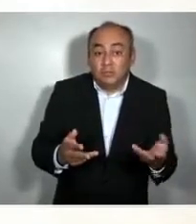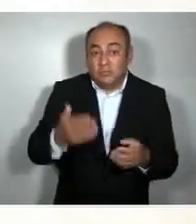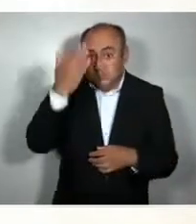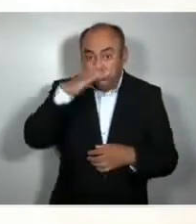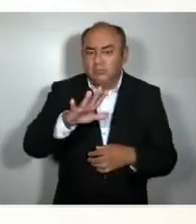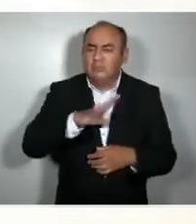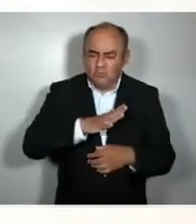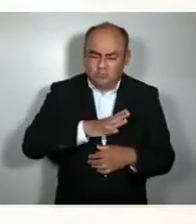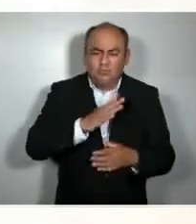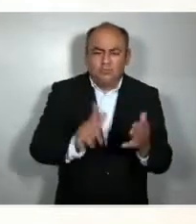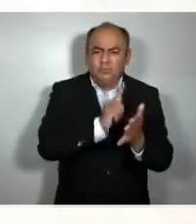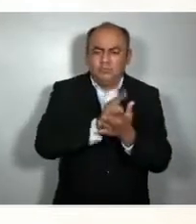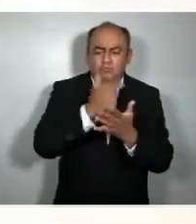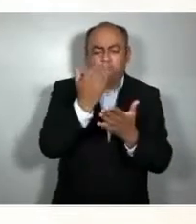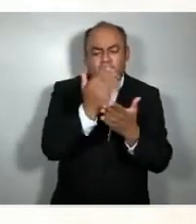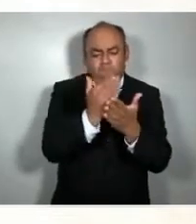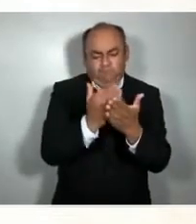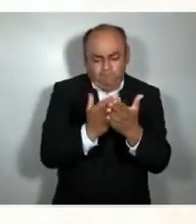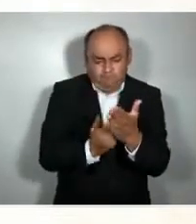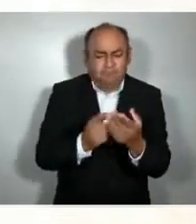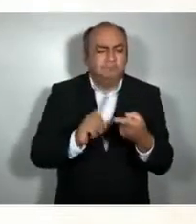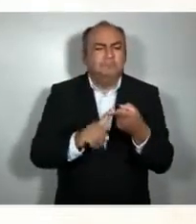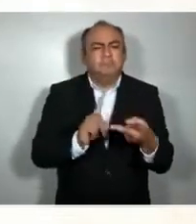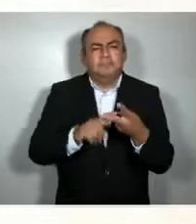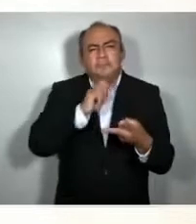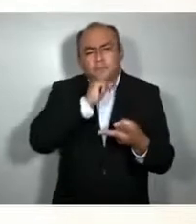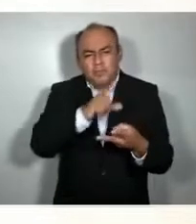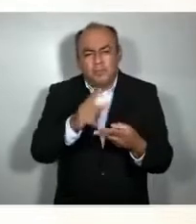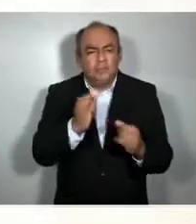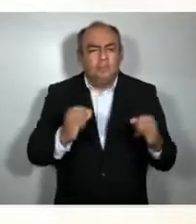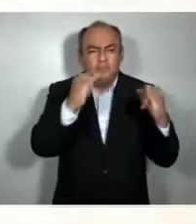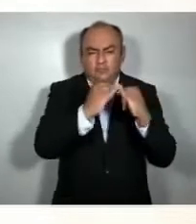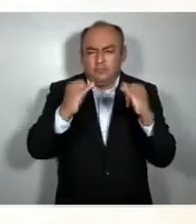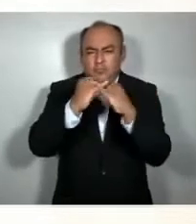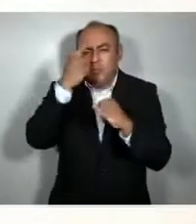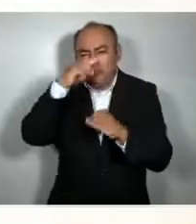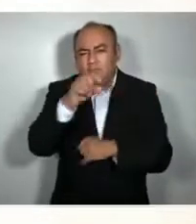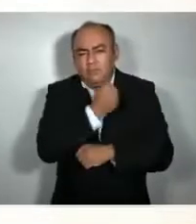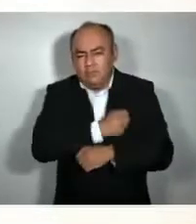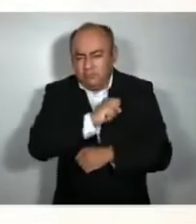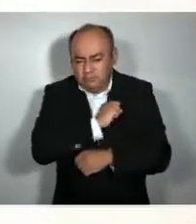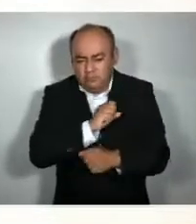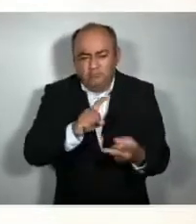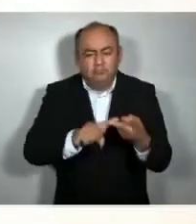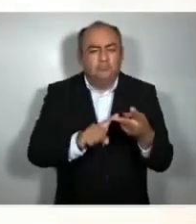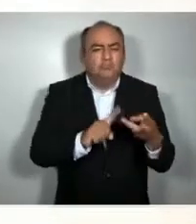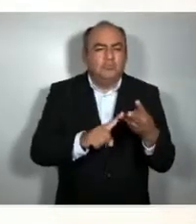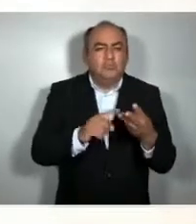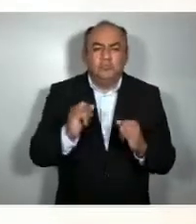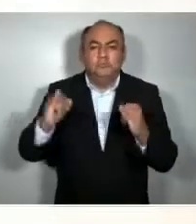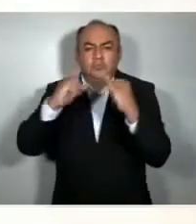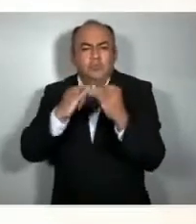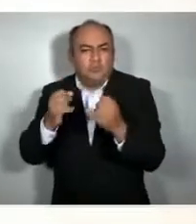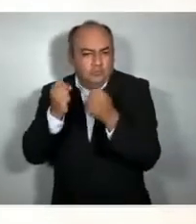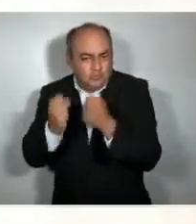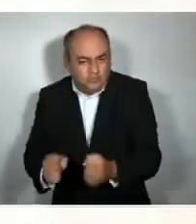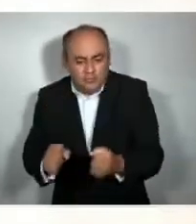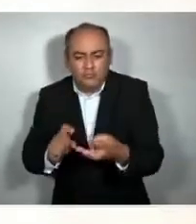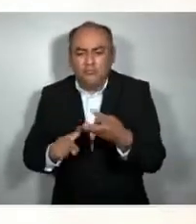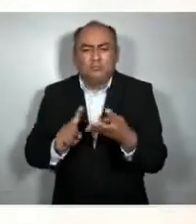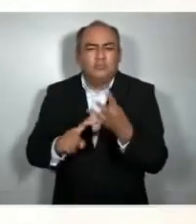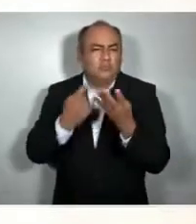preceptos legales y las instituciones protectoras de la higiene, la seguridad y la